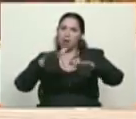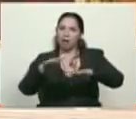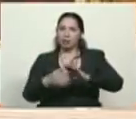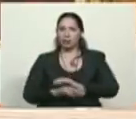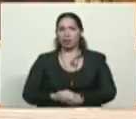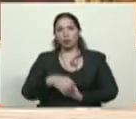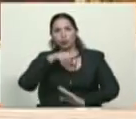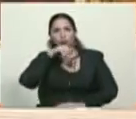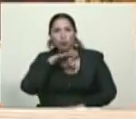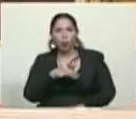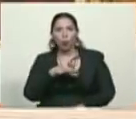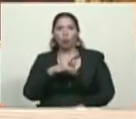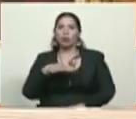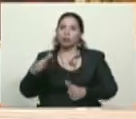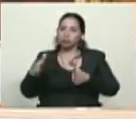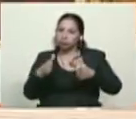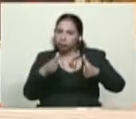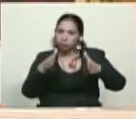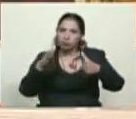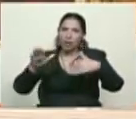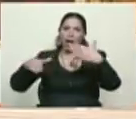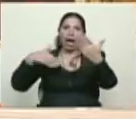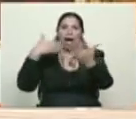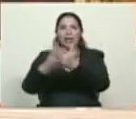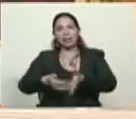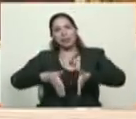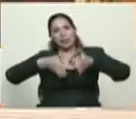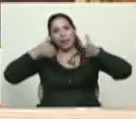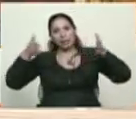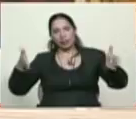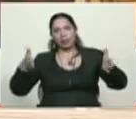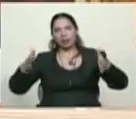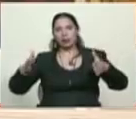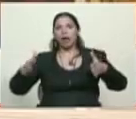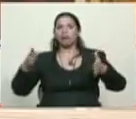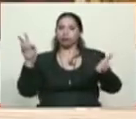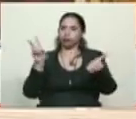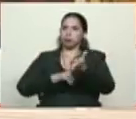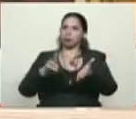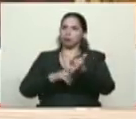su historia, su camino hacia la grandeza, hacia la verdad, hacia el desarrollo.